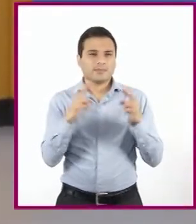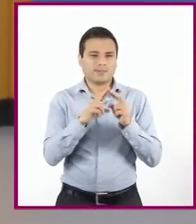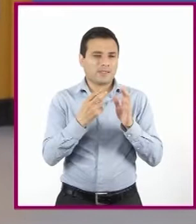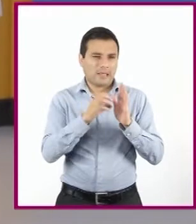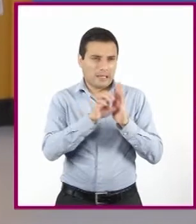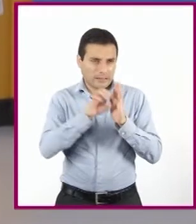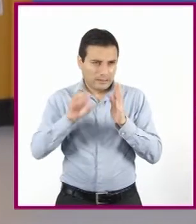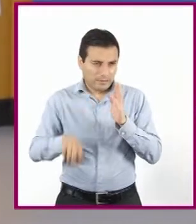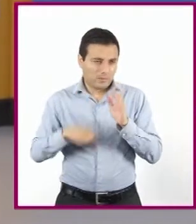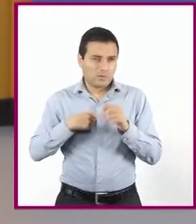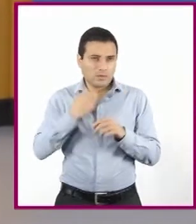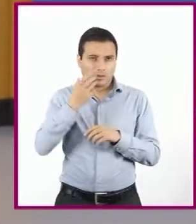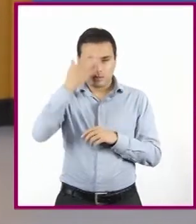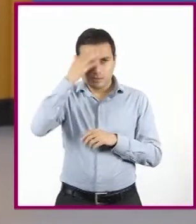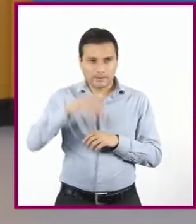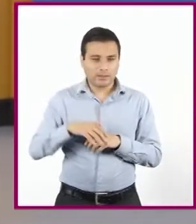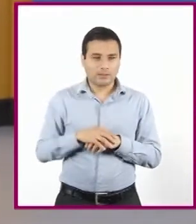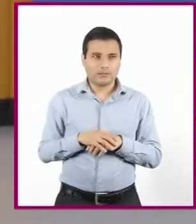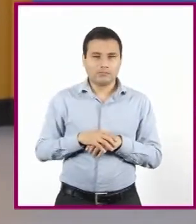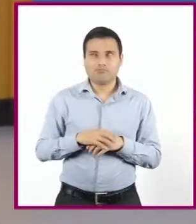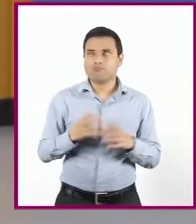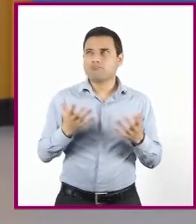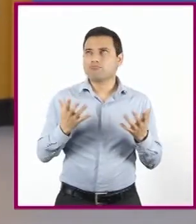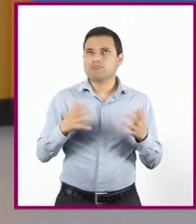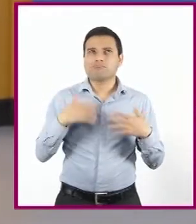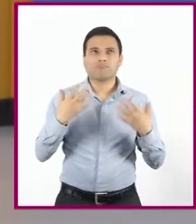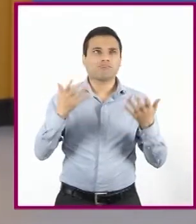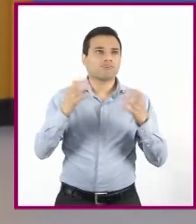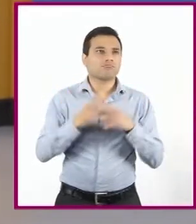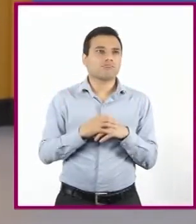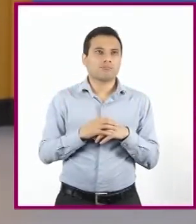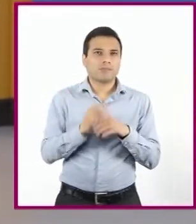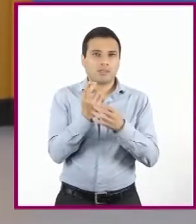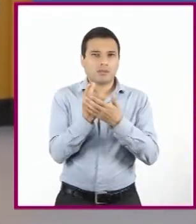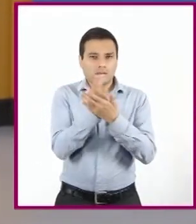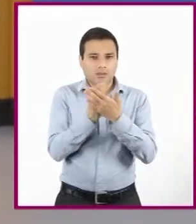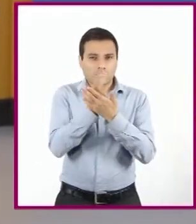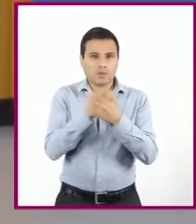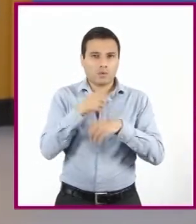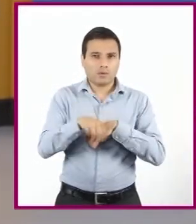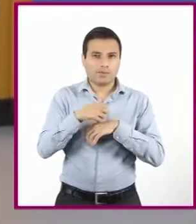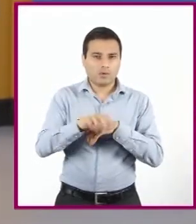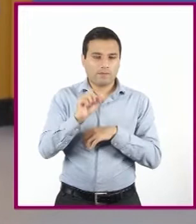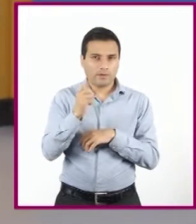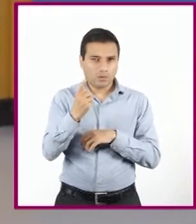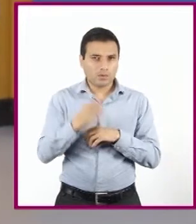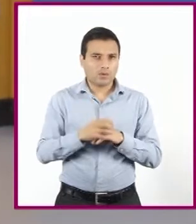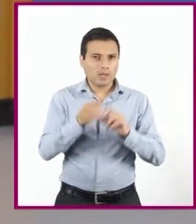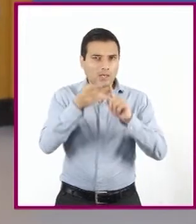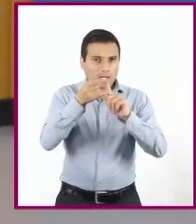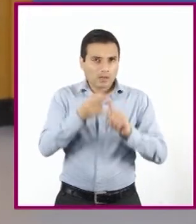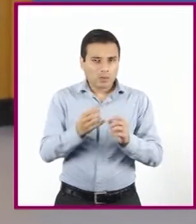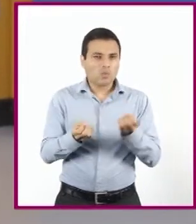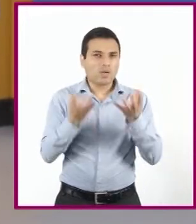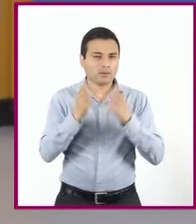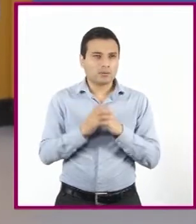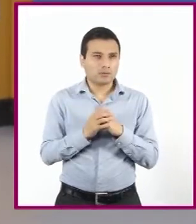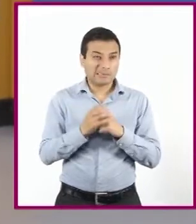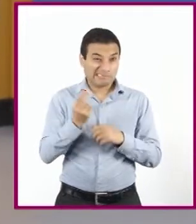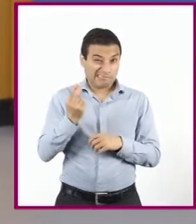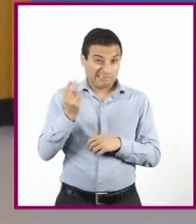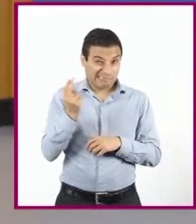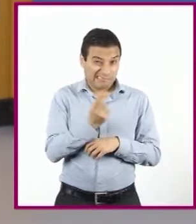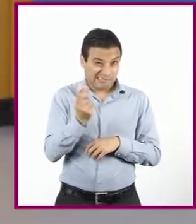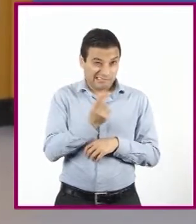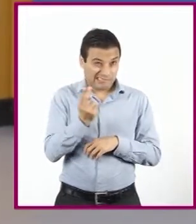quisiéramos saber cuántos cuadrados formarían el 20º término, ¿tendríamos que dibujar todas las figuras o términos